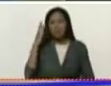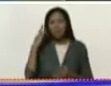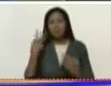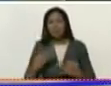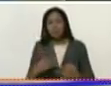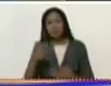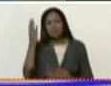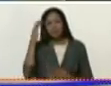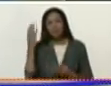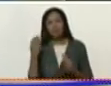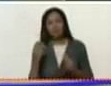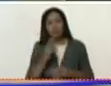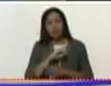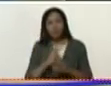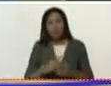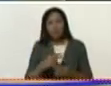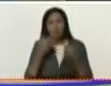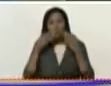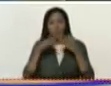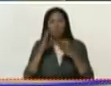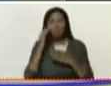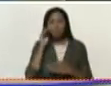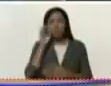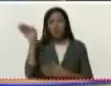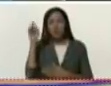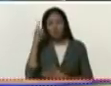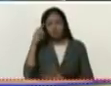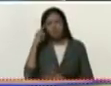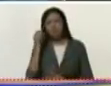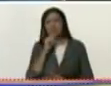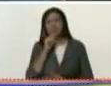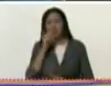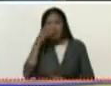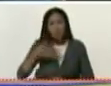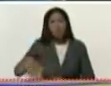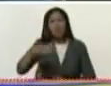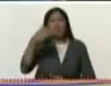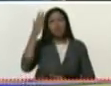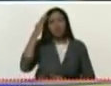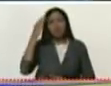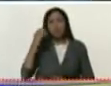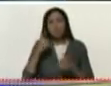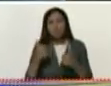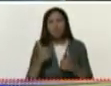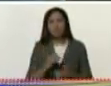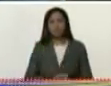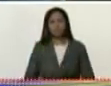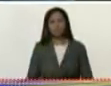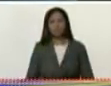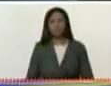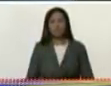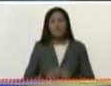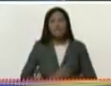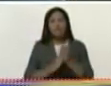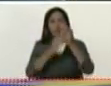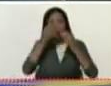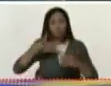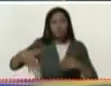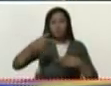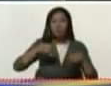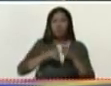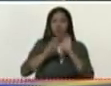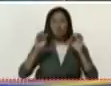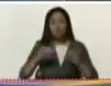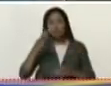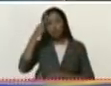sabe bastante del poder popular. ¿Ustedes saben quién? ¿Ustedes saben quién? El pueblo. El liderazgo popular de